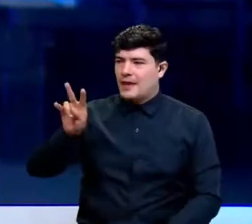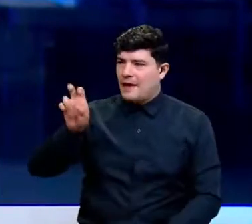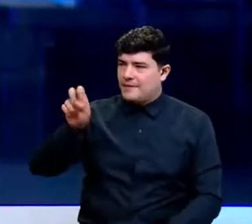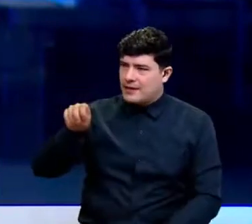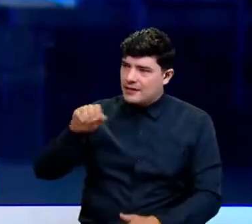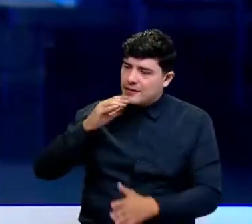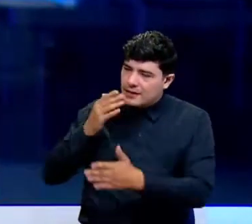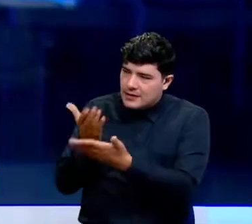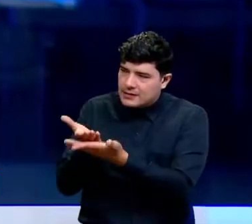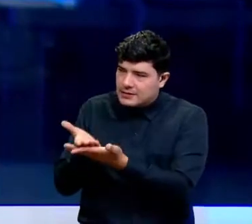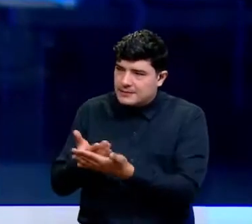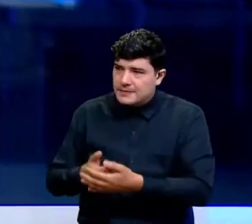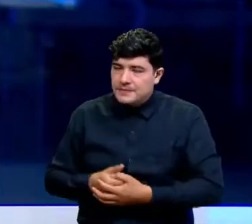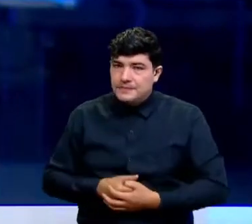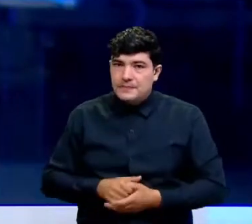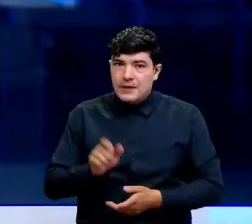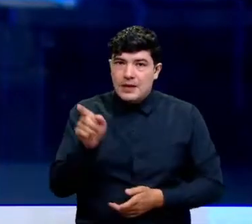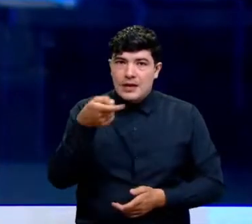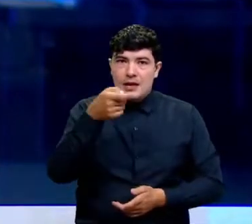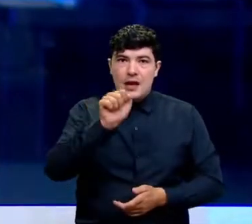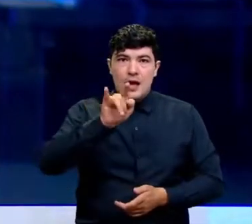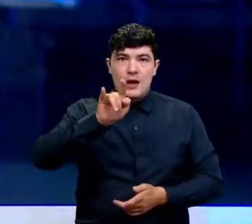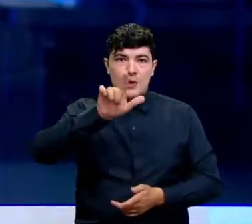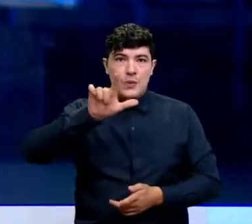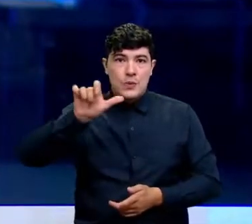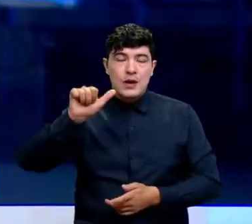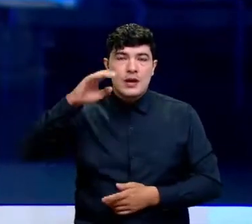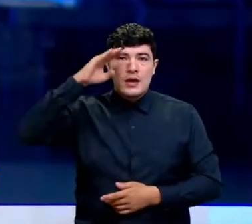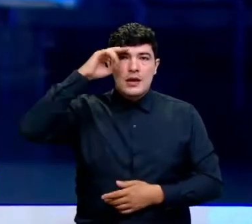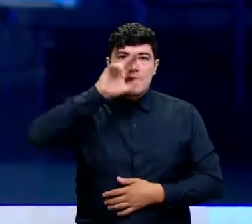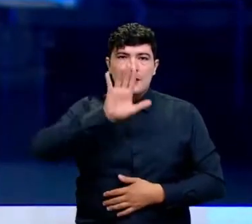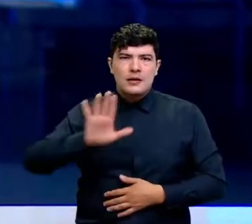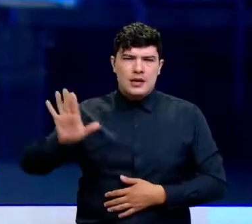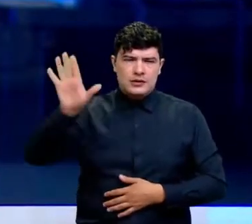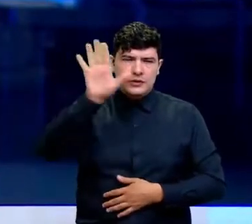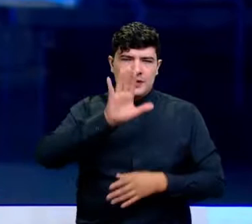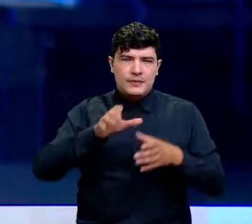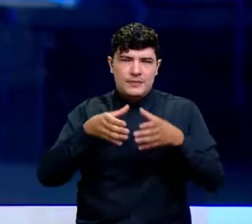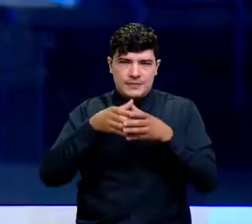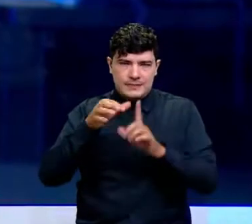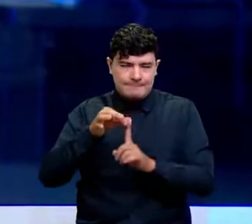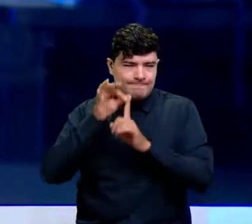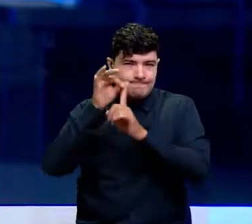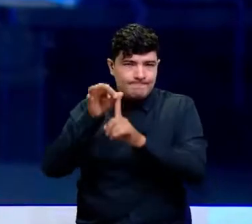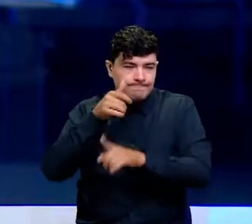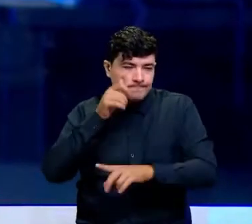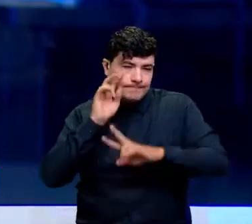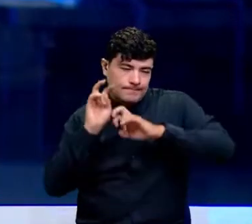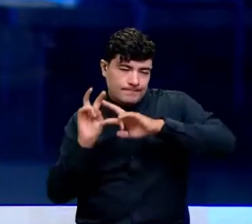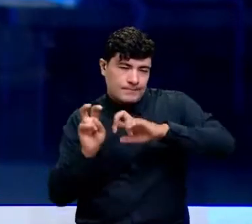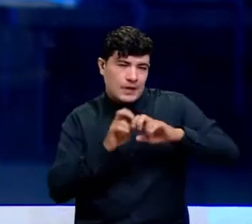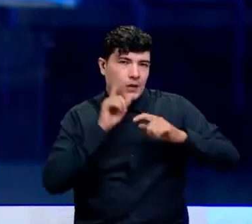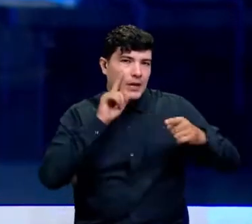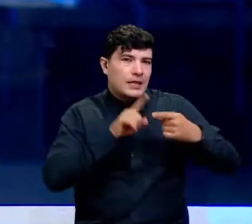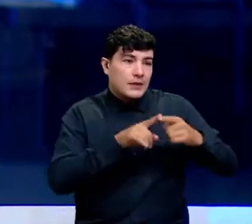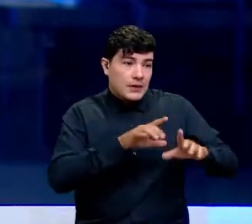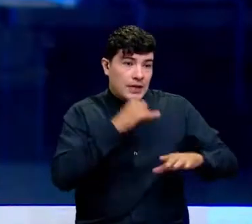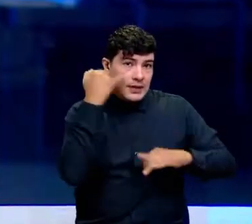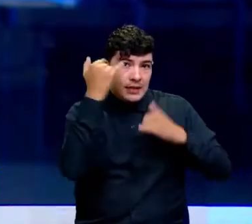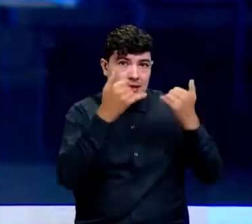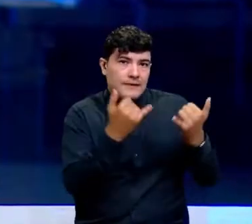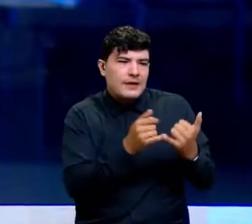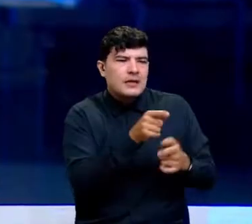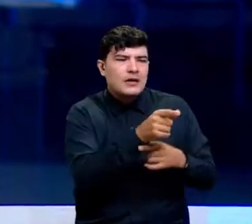Mientras tanto, el Gaula de la Policía Nacional continúa realizando trabajos de inteligencia y operativos para desarticular a las bandas dedicadas a la extorsión en